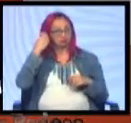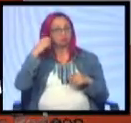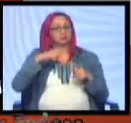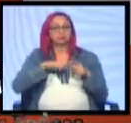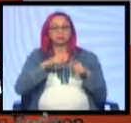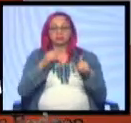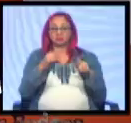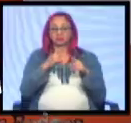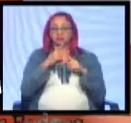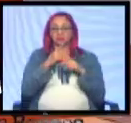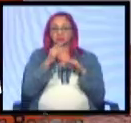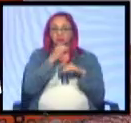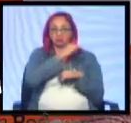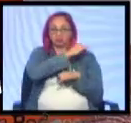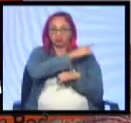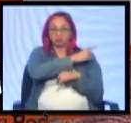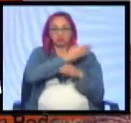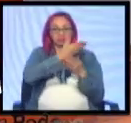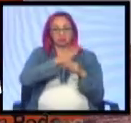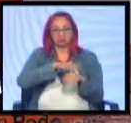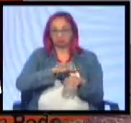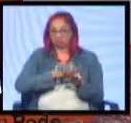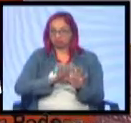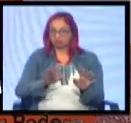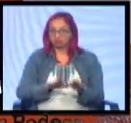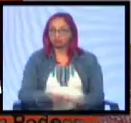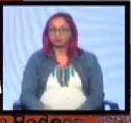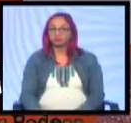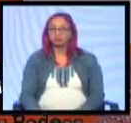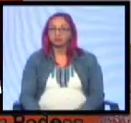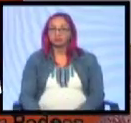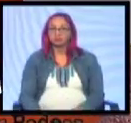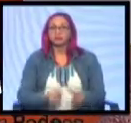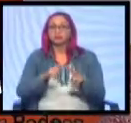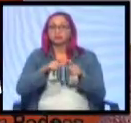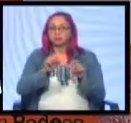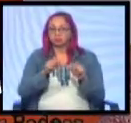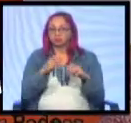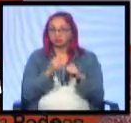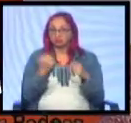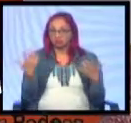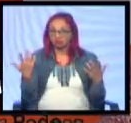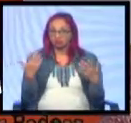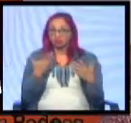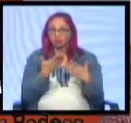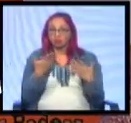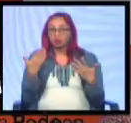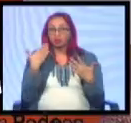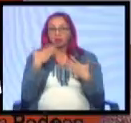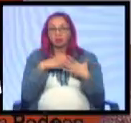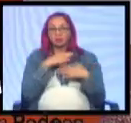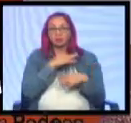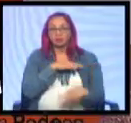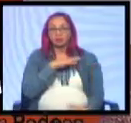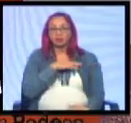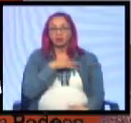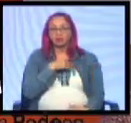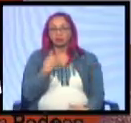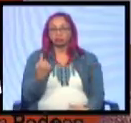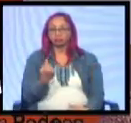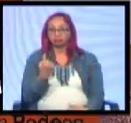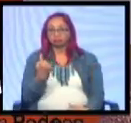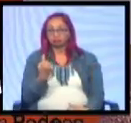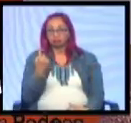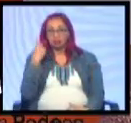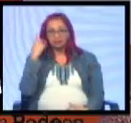entonces la Junta Directiva da ese permiso, ¿verdad? Y entonces sí pueden hacerlas. es cuando es para un beneficio particular. Pero